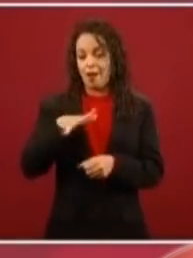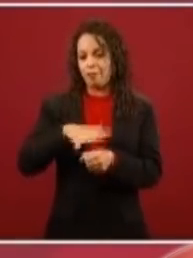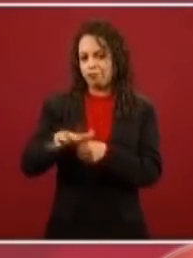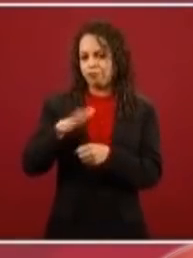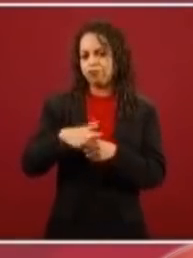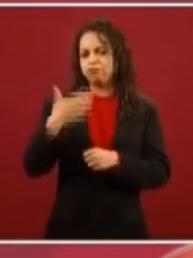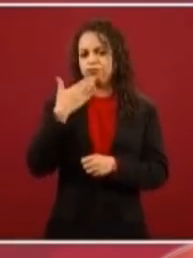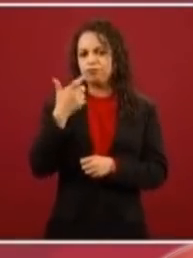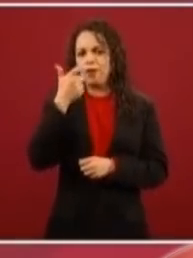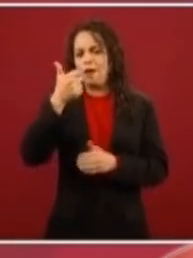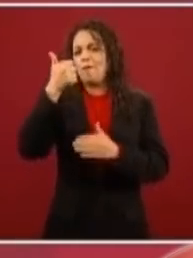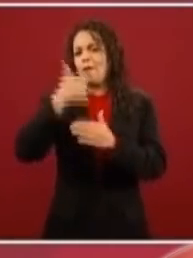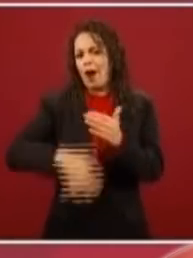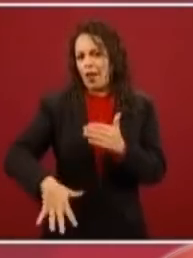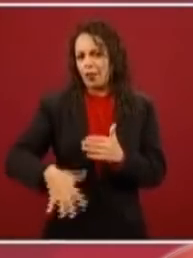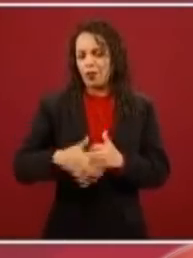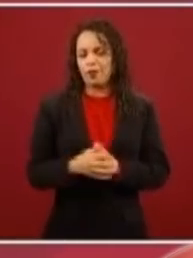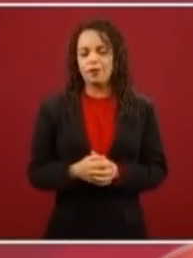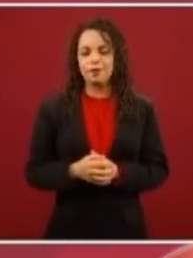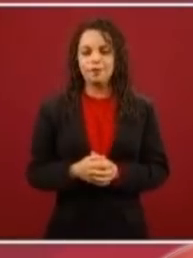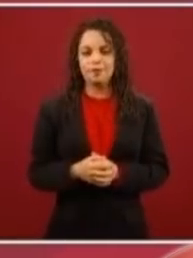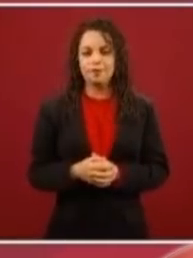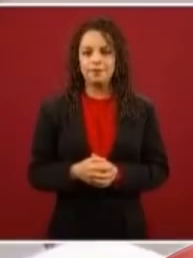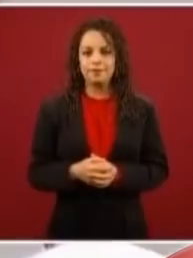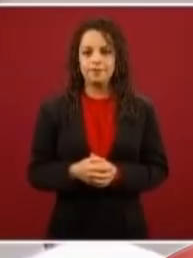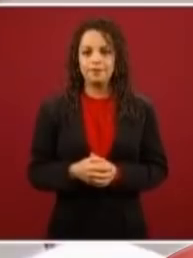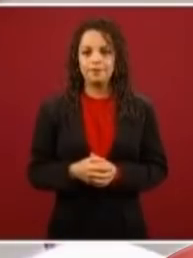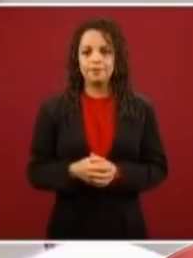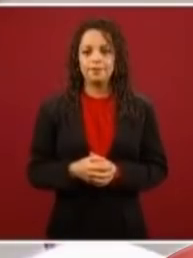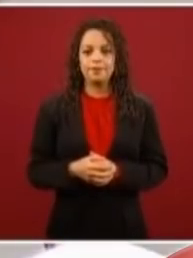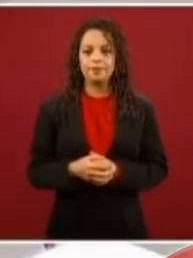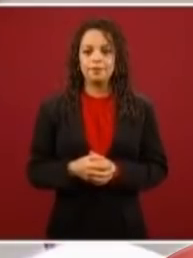bajo y con cláusulas